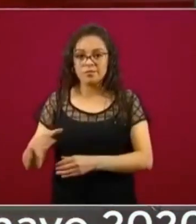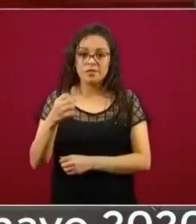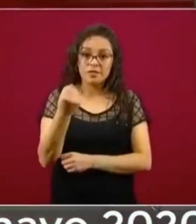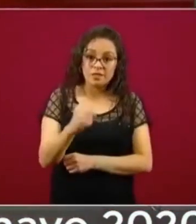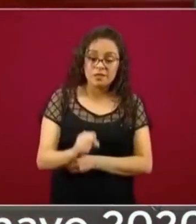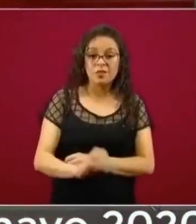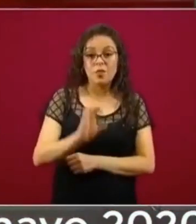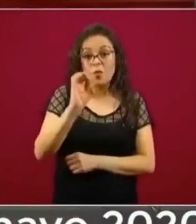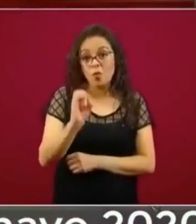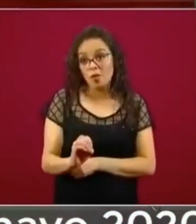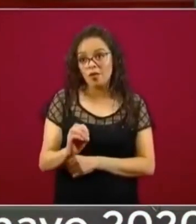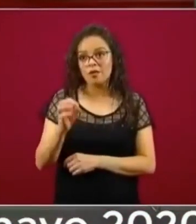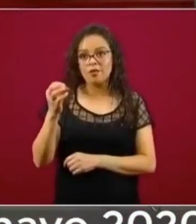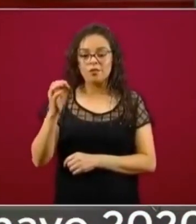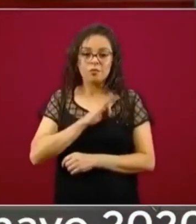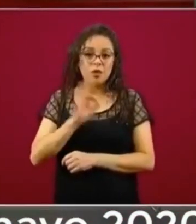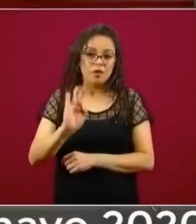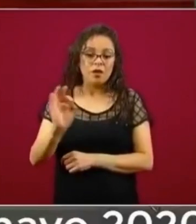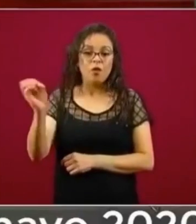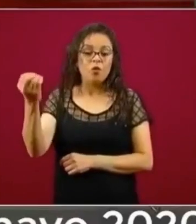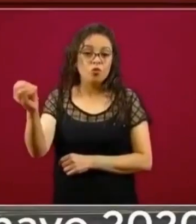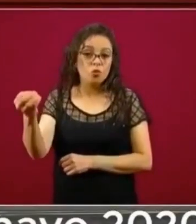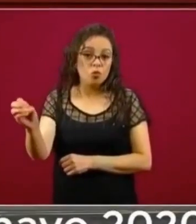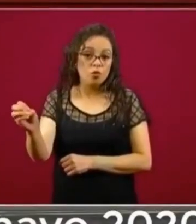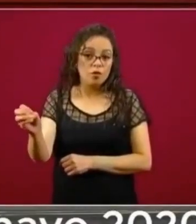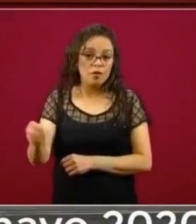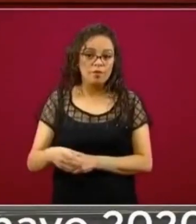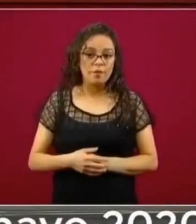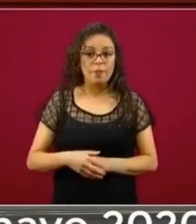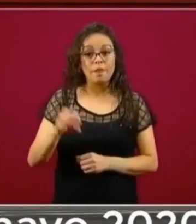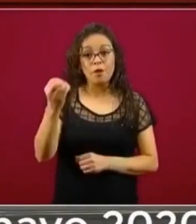en octubre empieza la temporada de influenza.